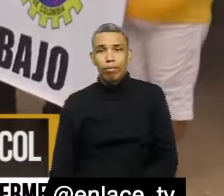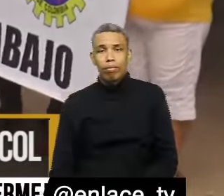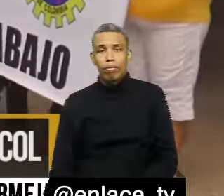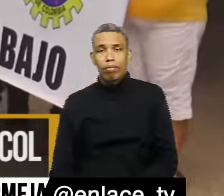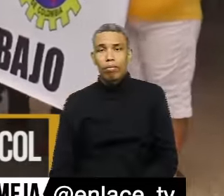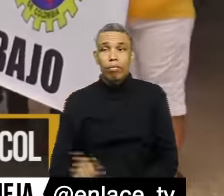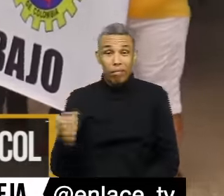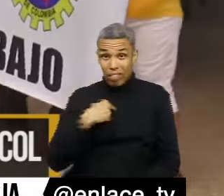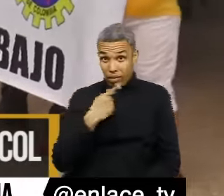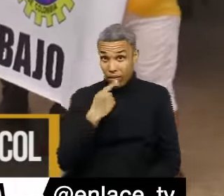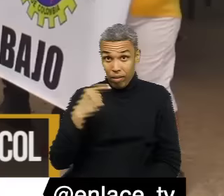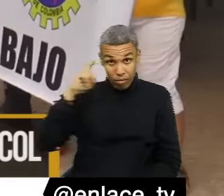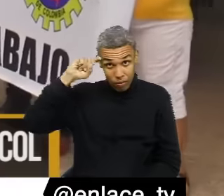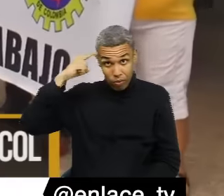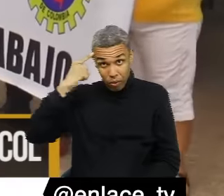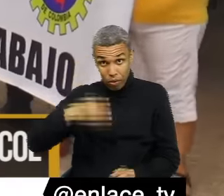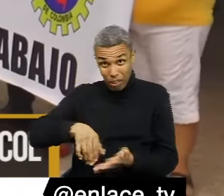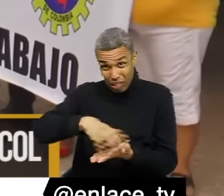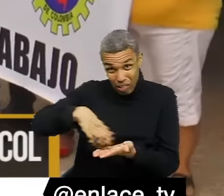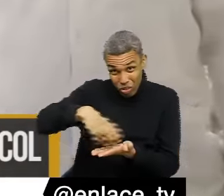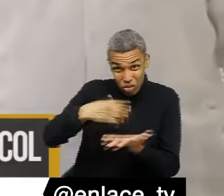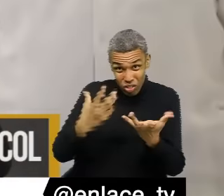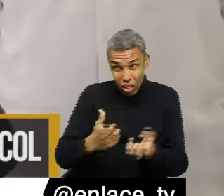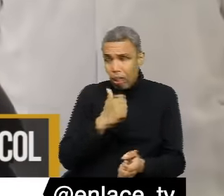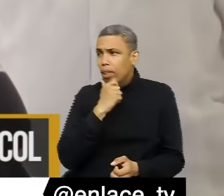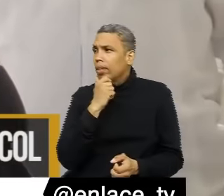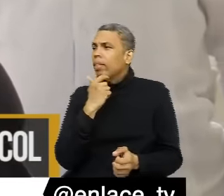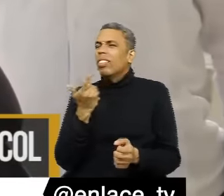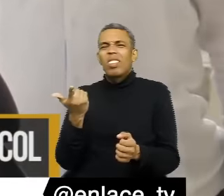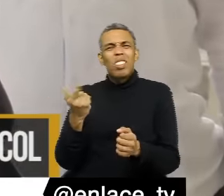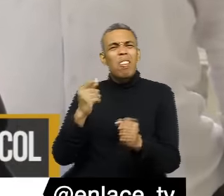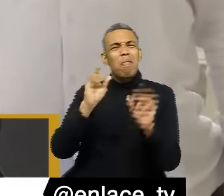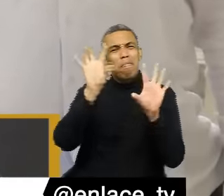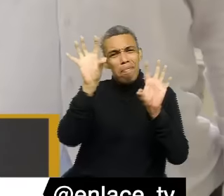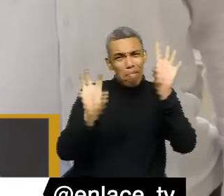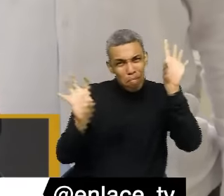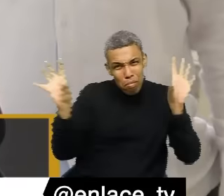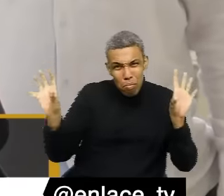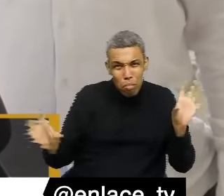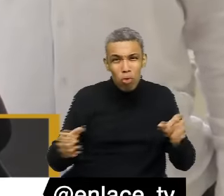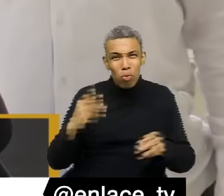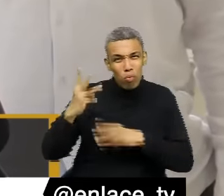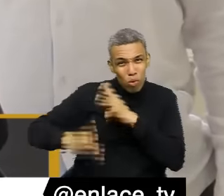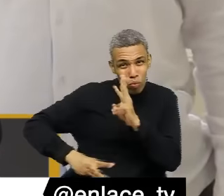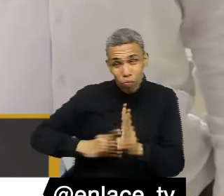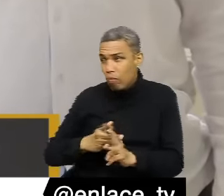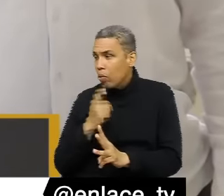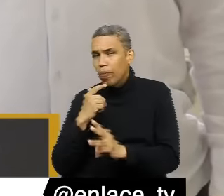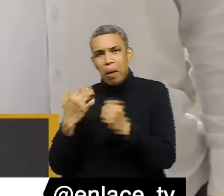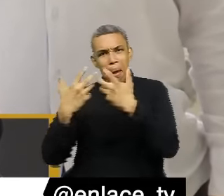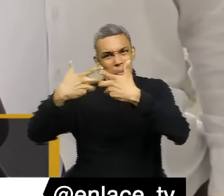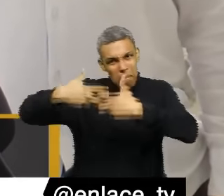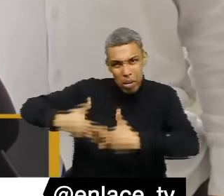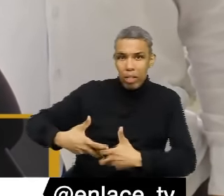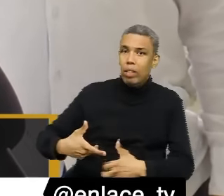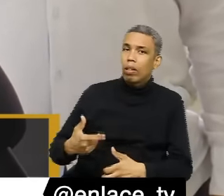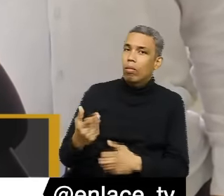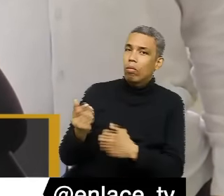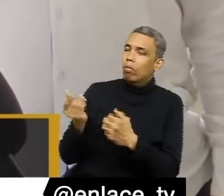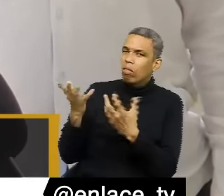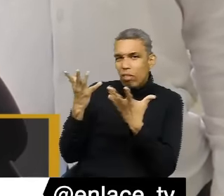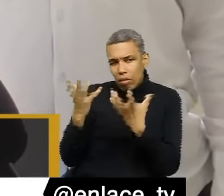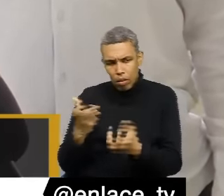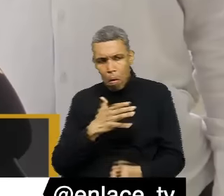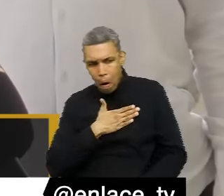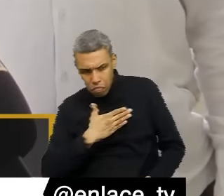en la búsqueda del socio estratégico para fertilizantes. Se han recibido bastantes propuestas, es lo que me dice la junta, es lo que me dice el gerente, y esperamos que lo que se quiera